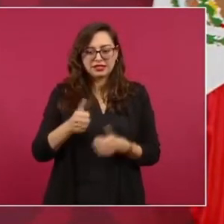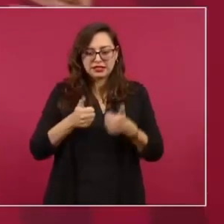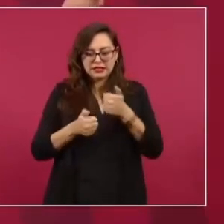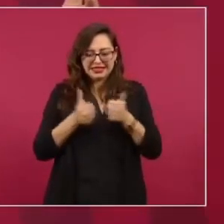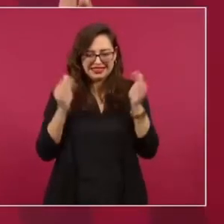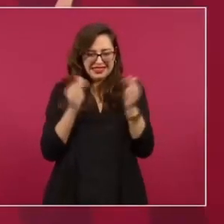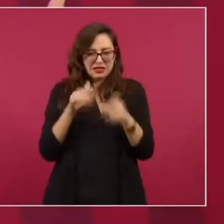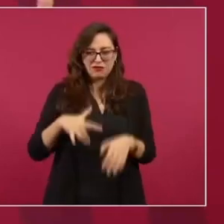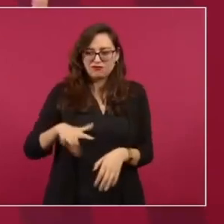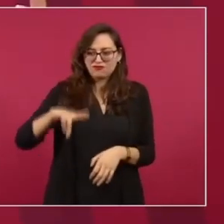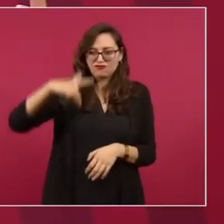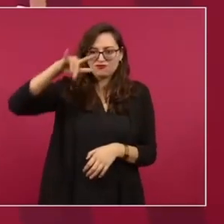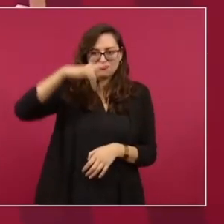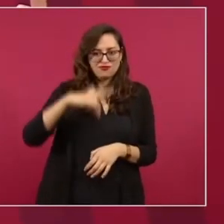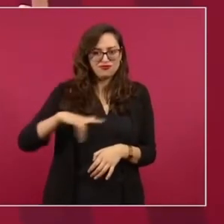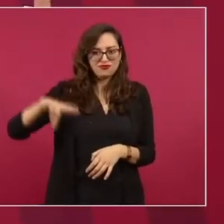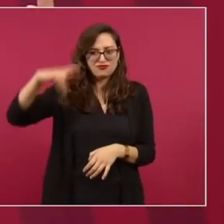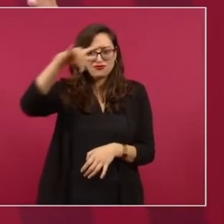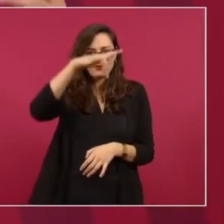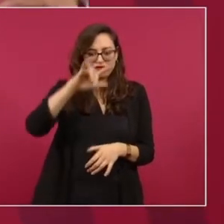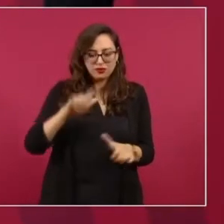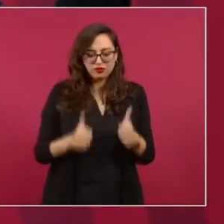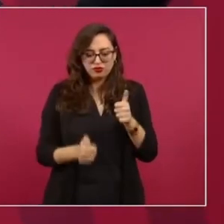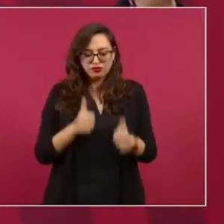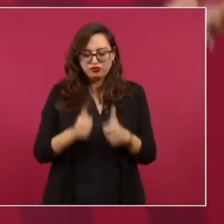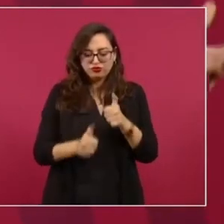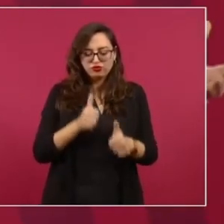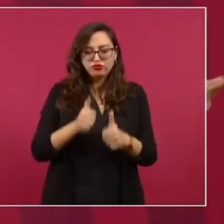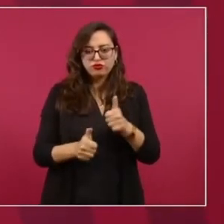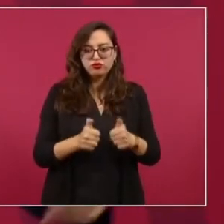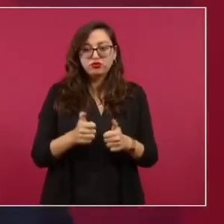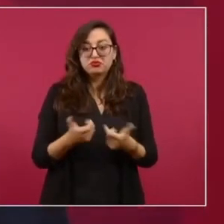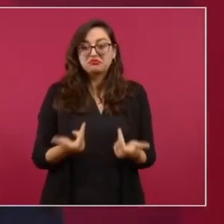lanchas manejadas a control remoto.